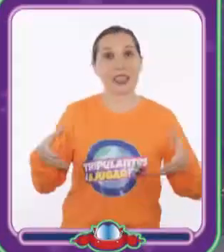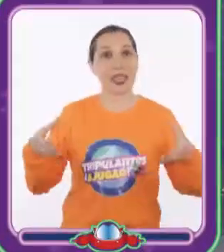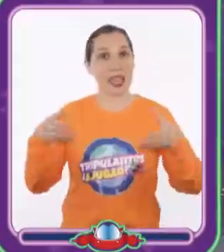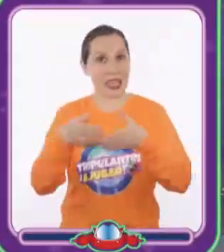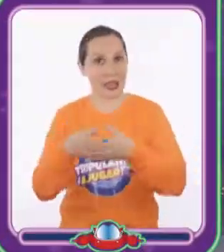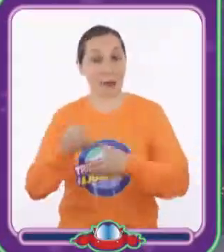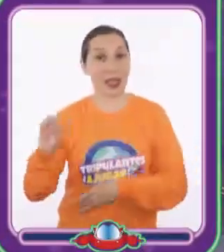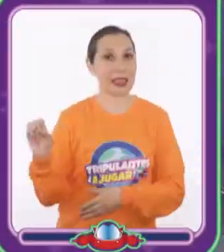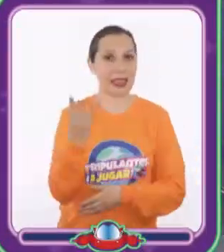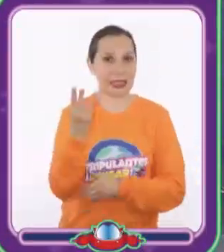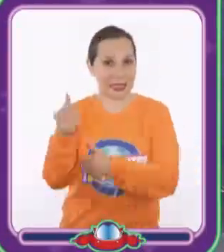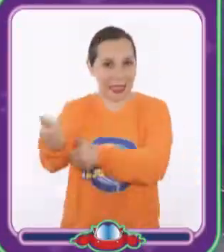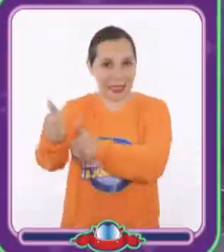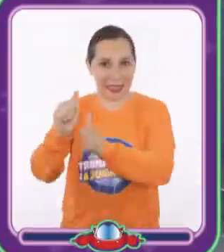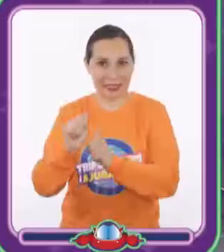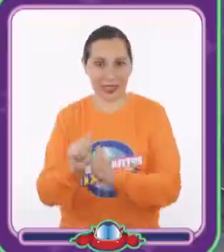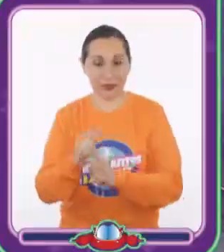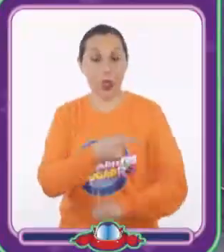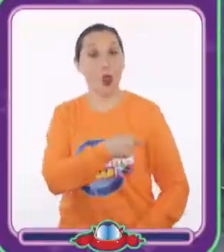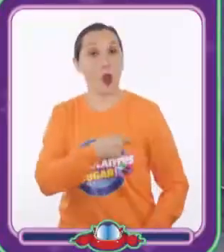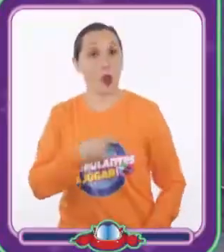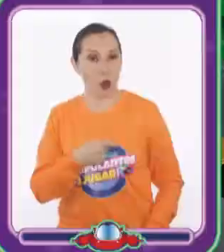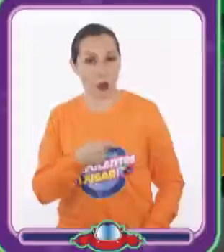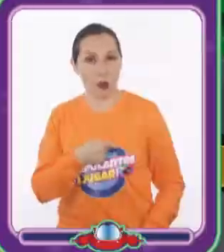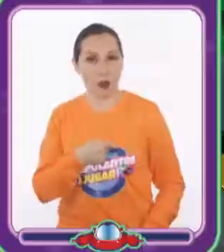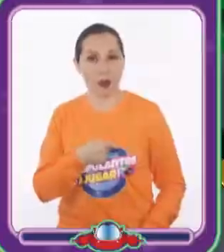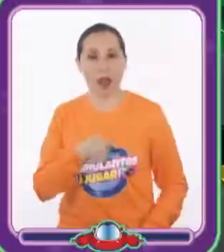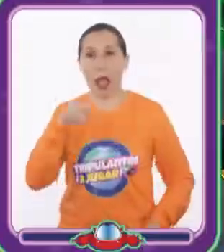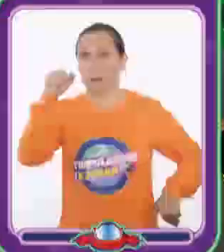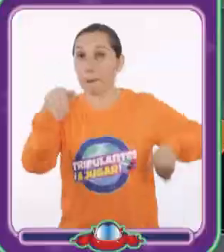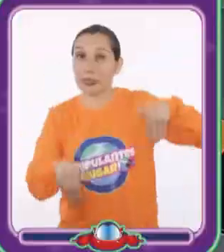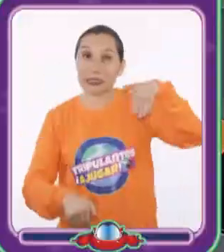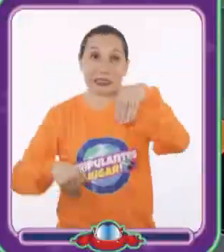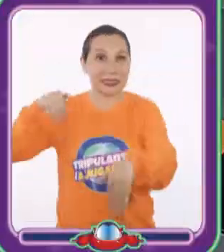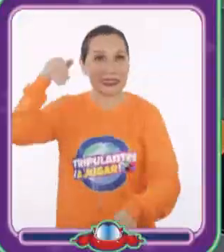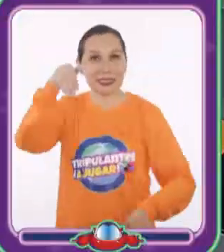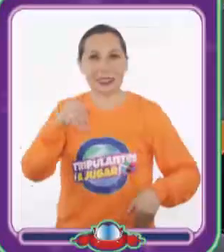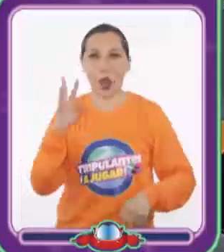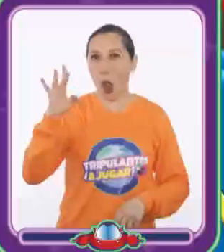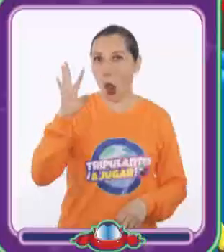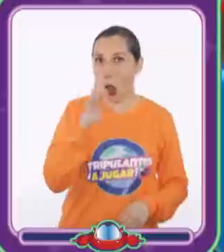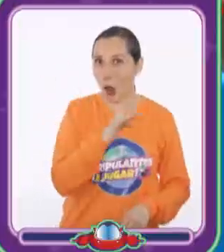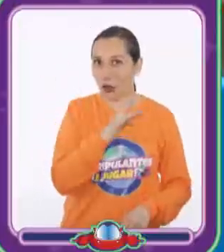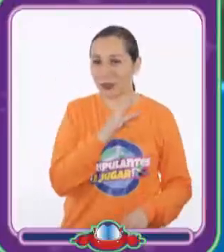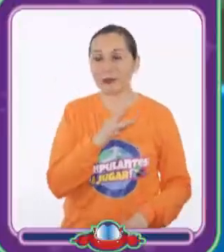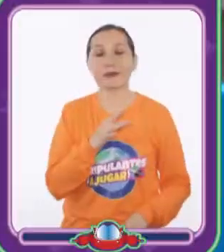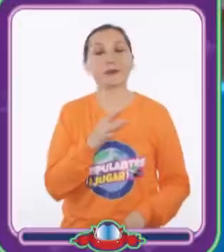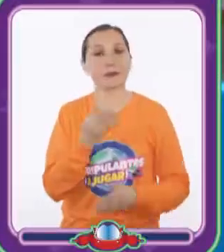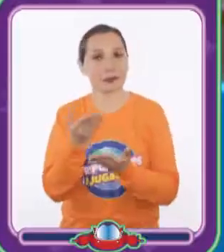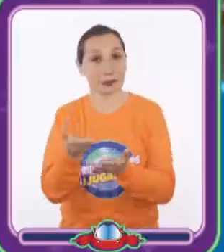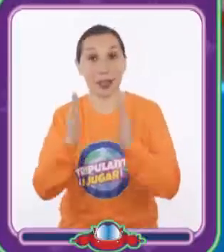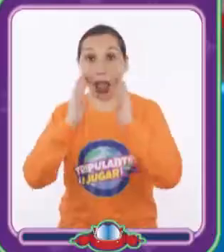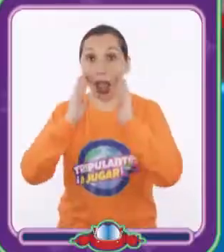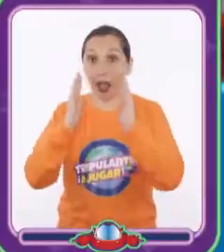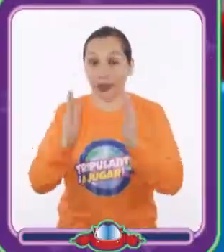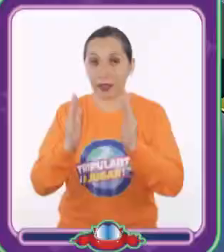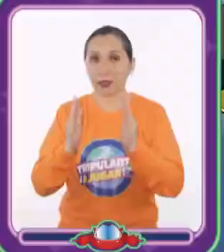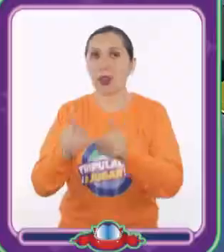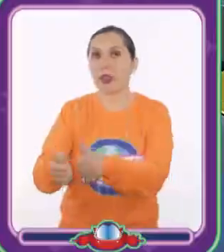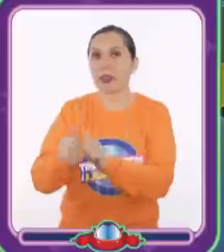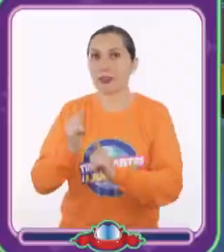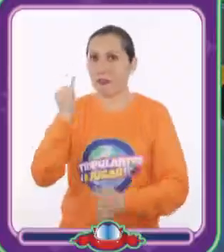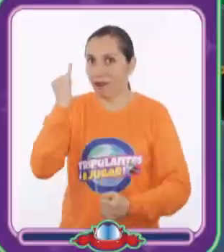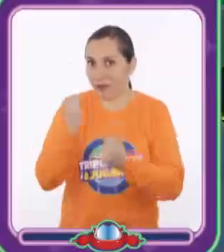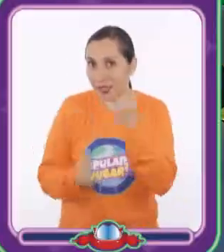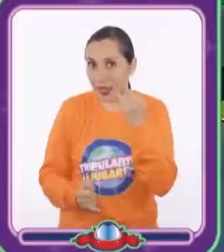Bienvenida, tripulación, al tercer desafío. Esto se llama la piscina de colores. Tripulación Planeta, atención, hemos llegado